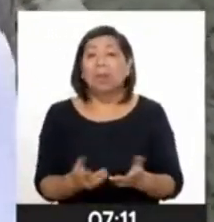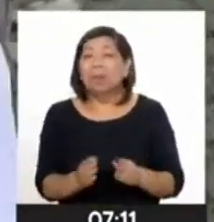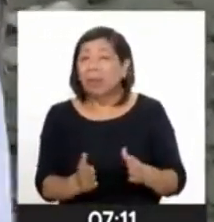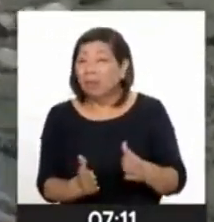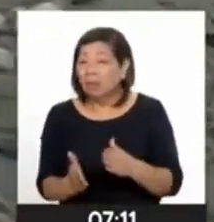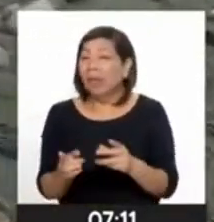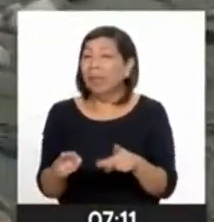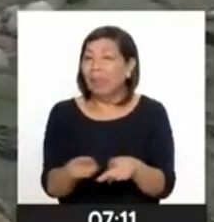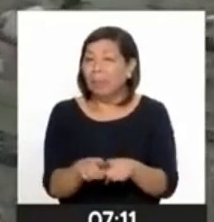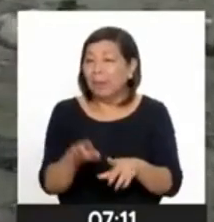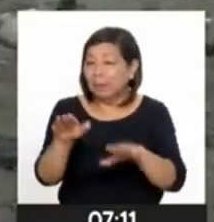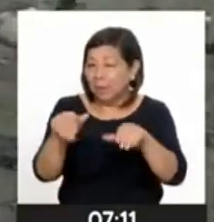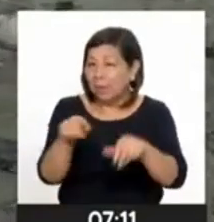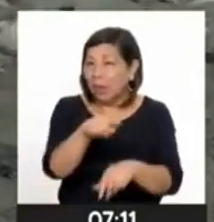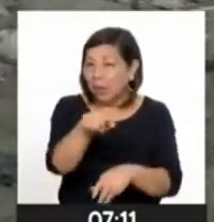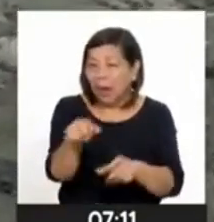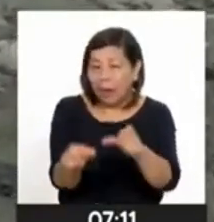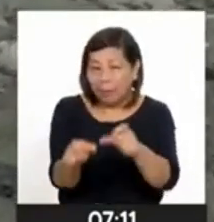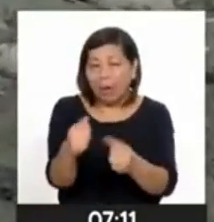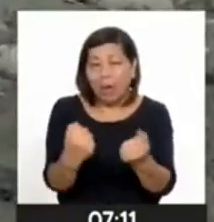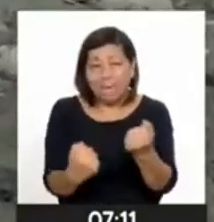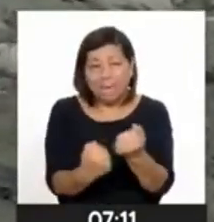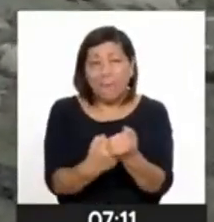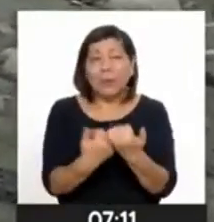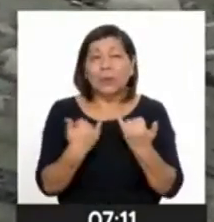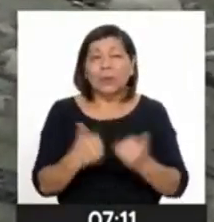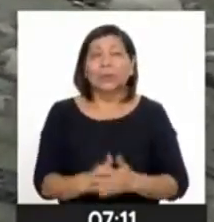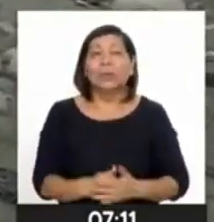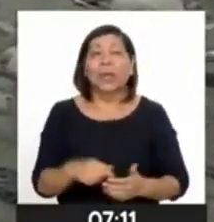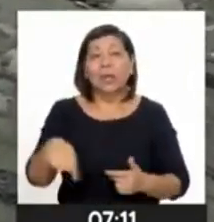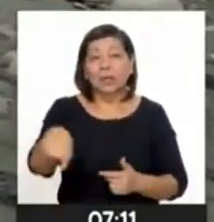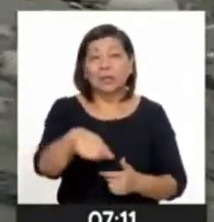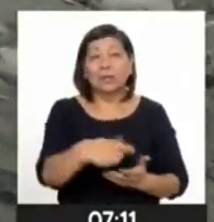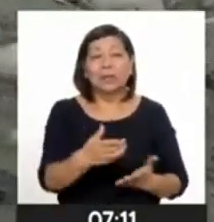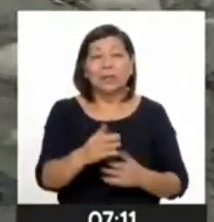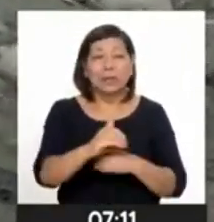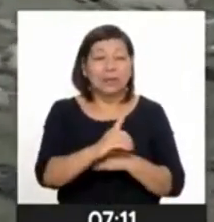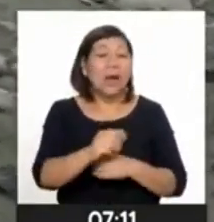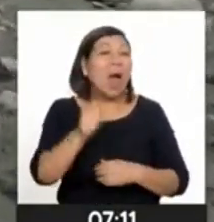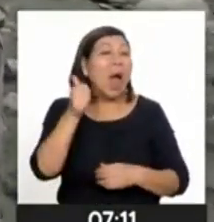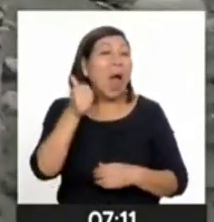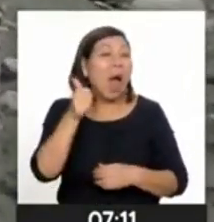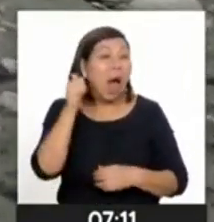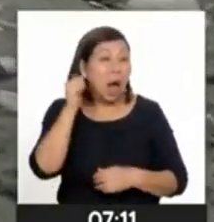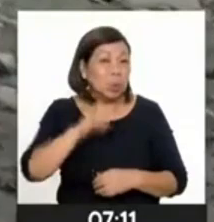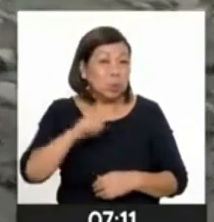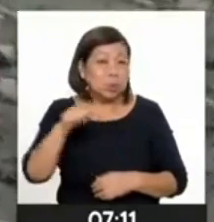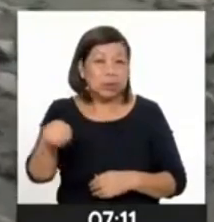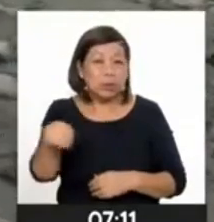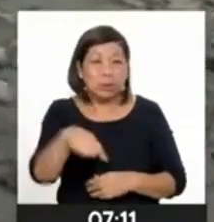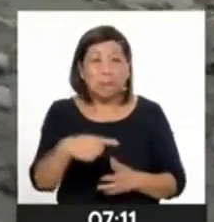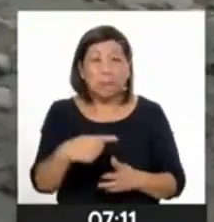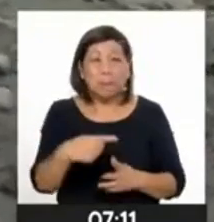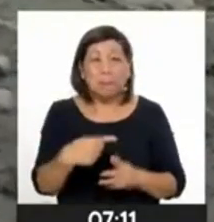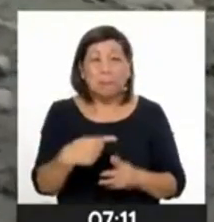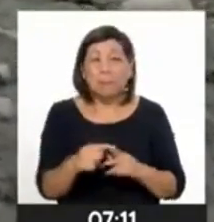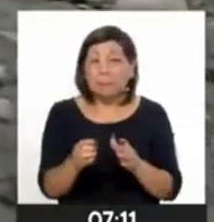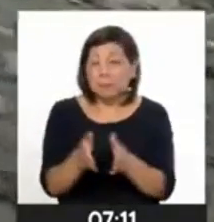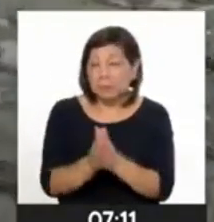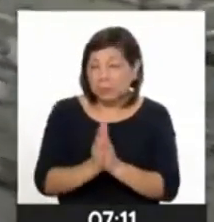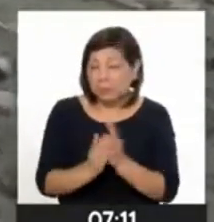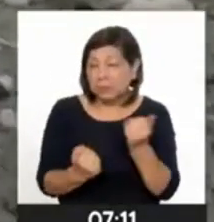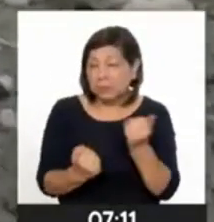ahí también hacemos un llamado, ¿no? Estamos en estos momentos en el Agustino. Usted ha venido a participar en esa faena, está pidiendo el compromiso de la